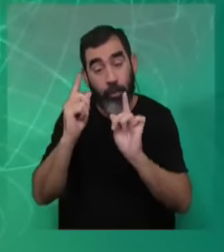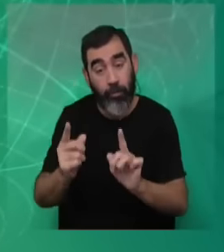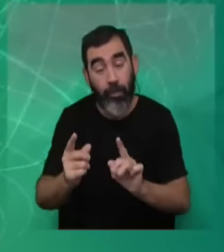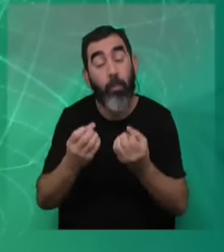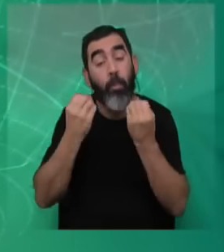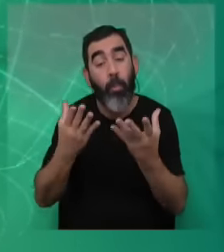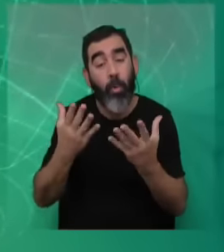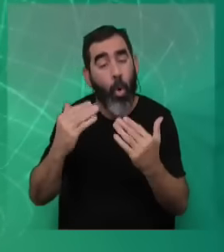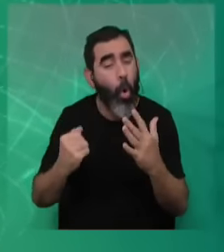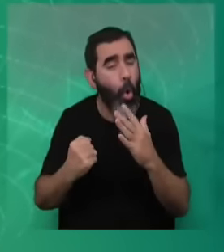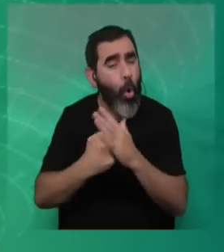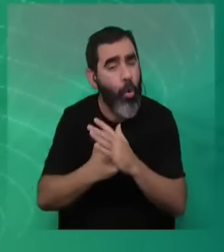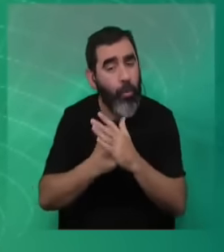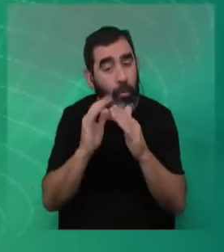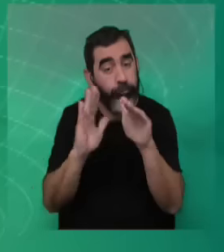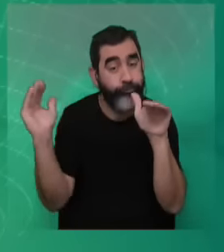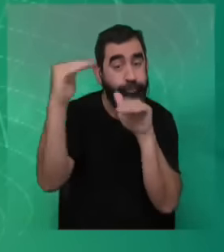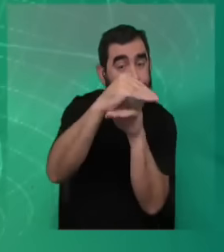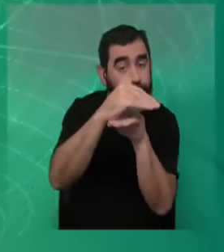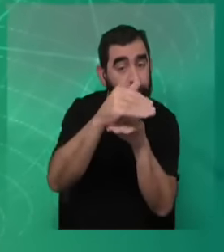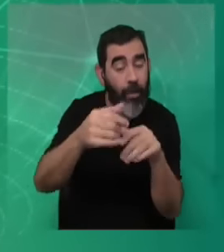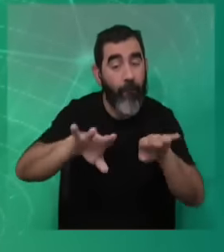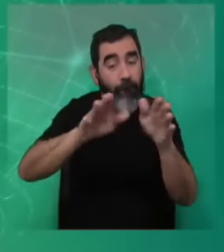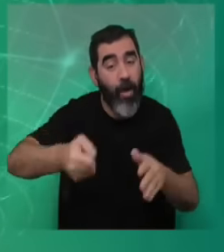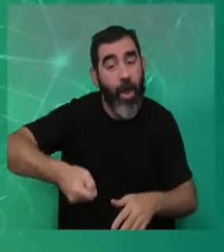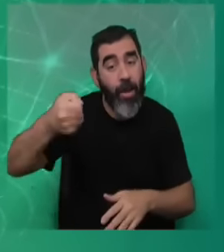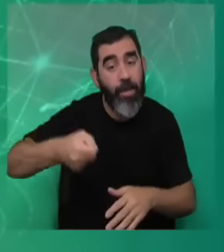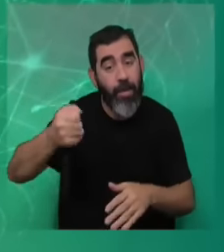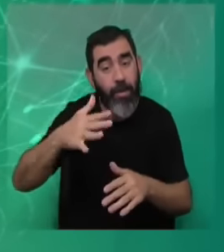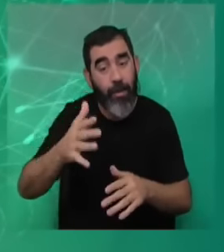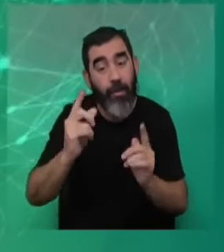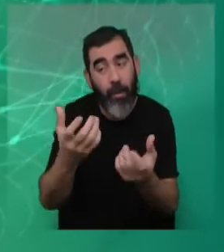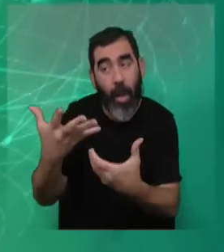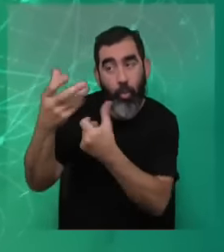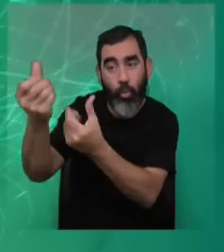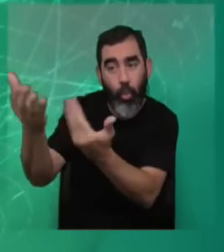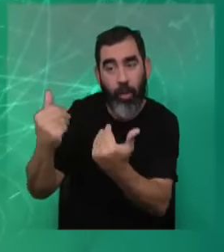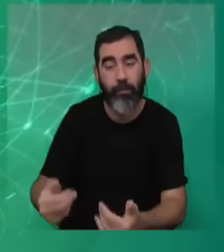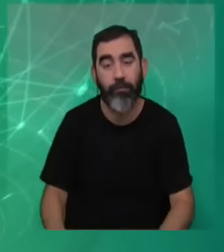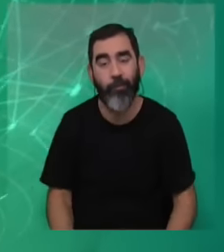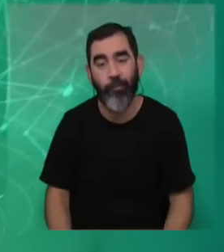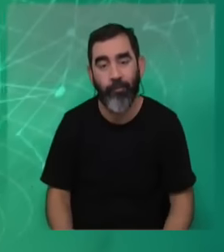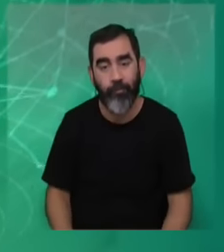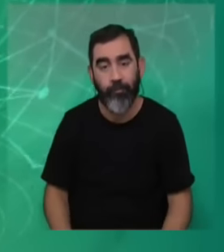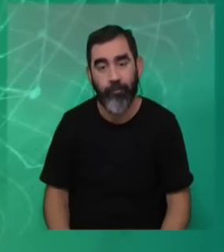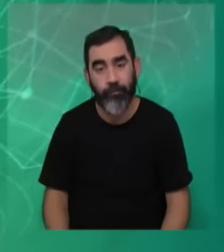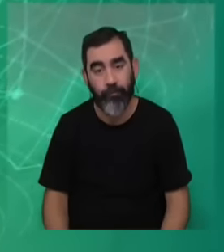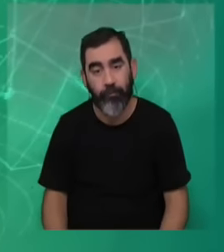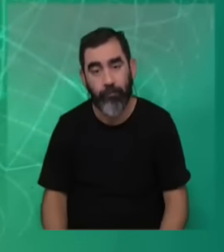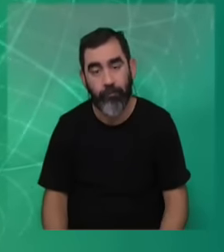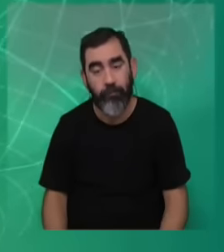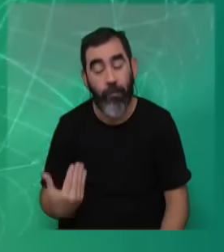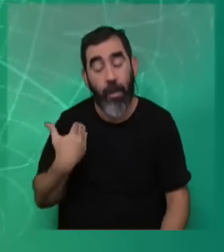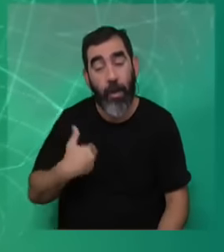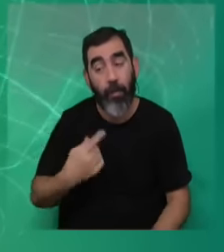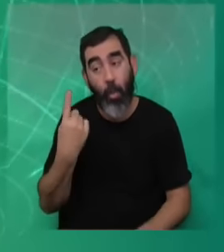causa del impacto quedó Atrapado en el compartimento de equipaje y debió ser rescatado el saldo Lamentablemente hay un